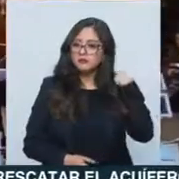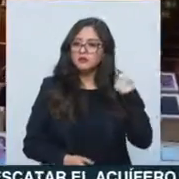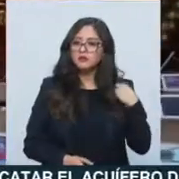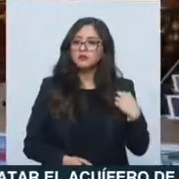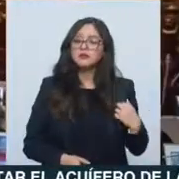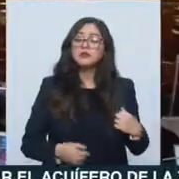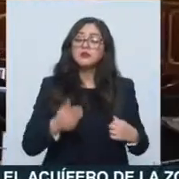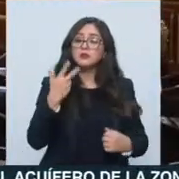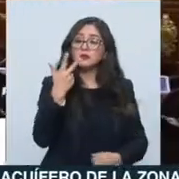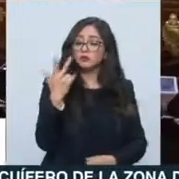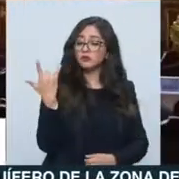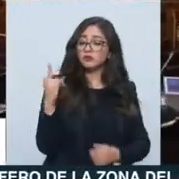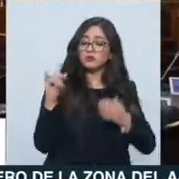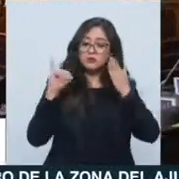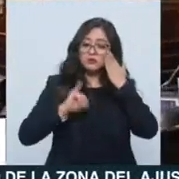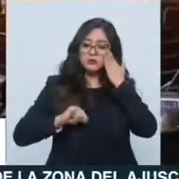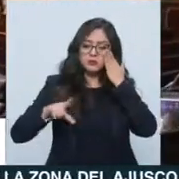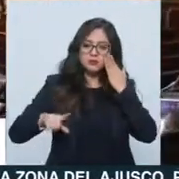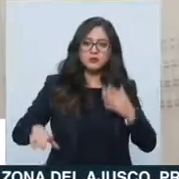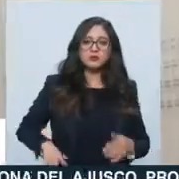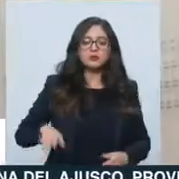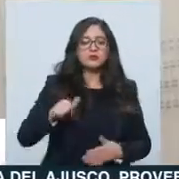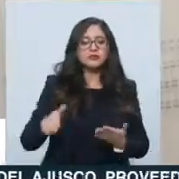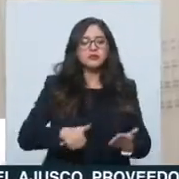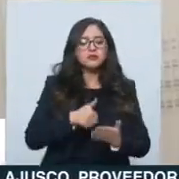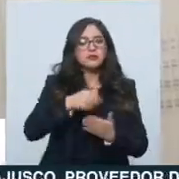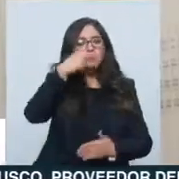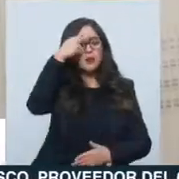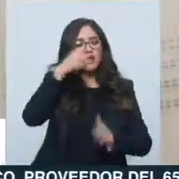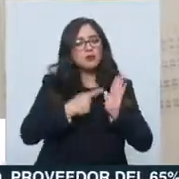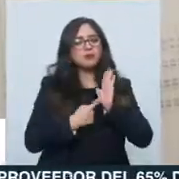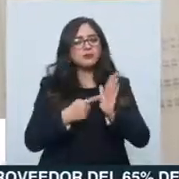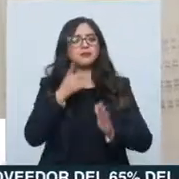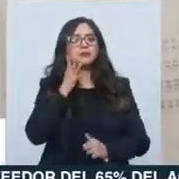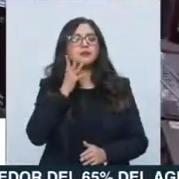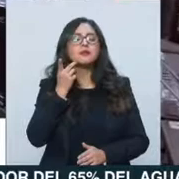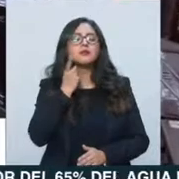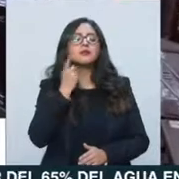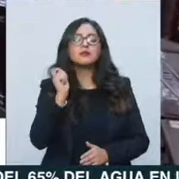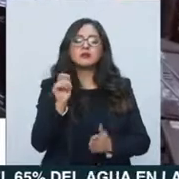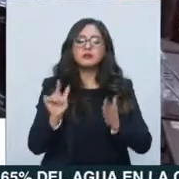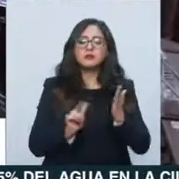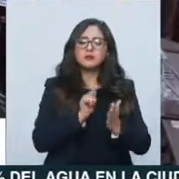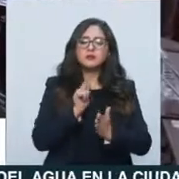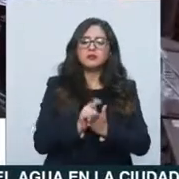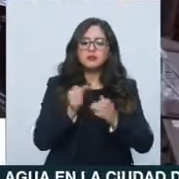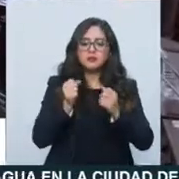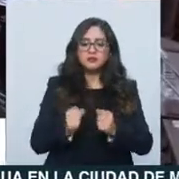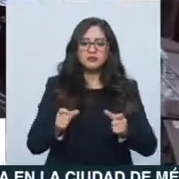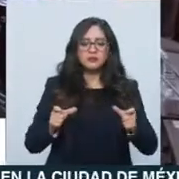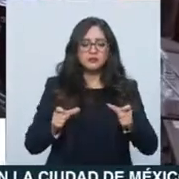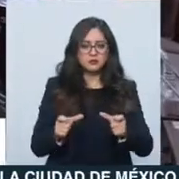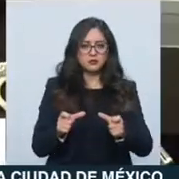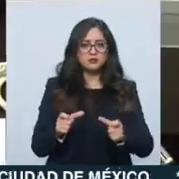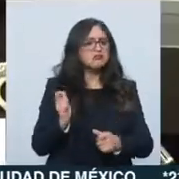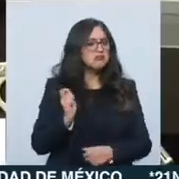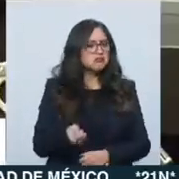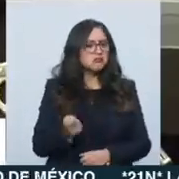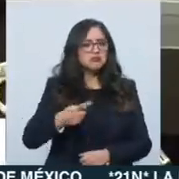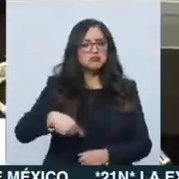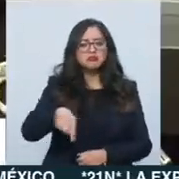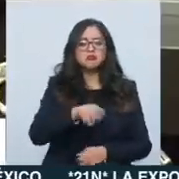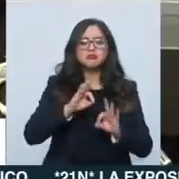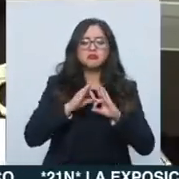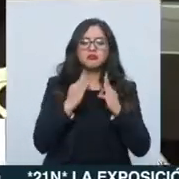El pasado 8 de julio, la jefa de gobierno de la Ciudad de México presentó al Congreso local el proyecto de ley de seguridad ciudadana, la cual definirá